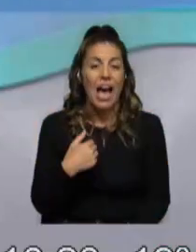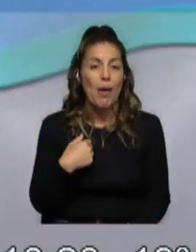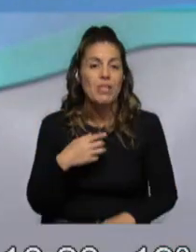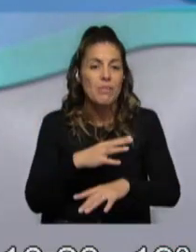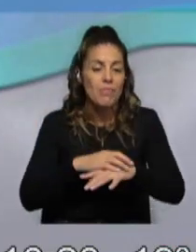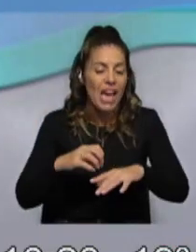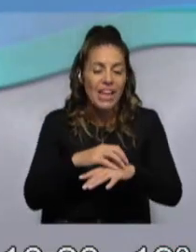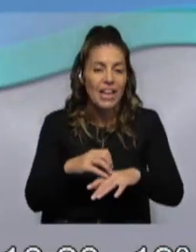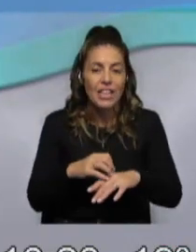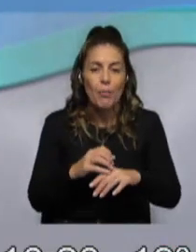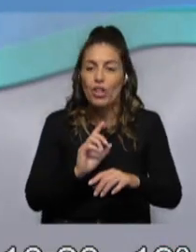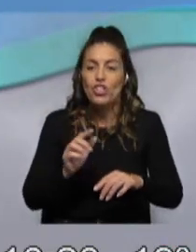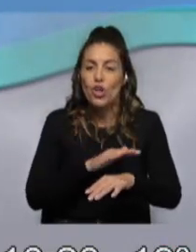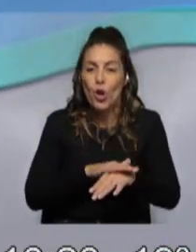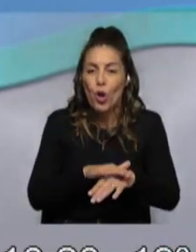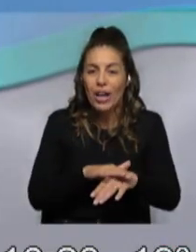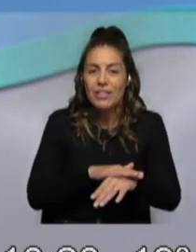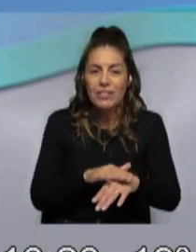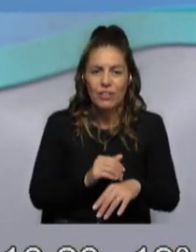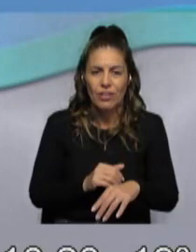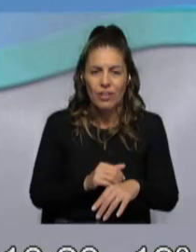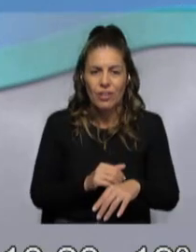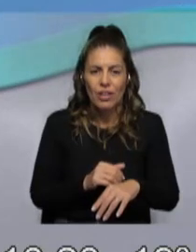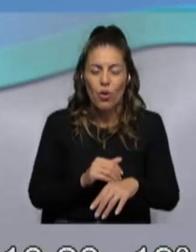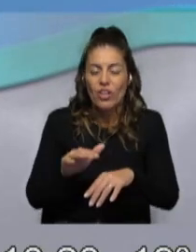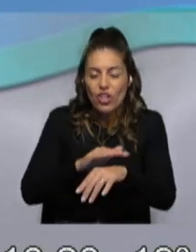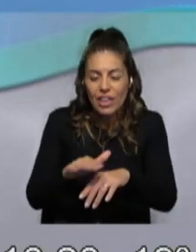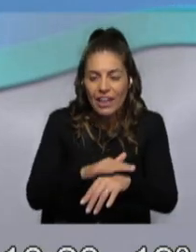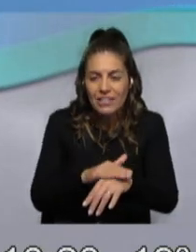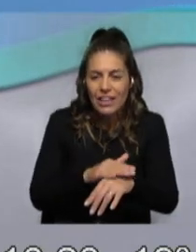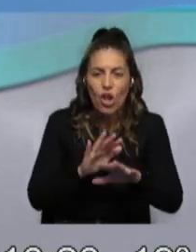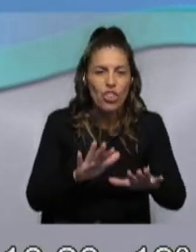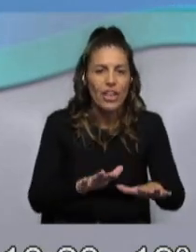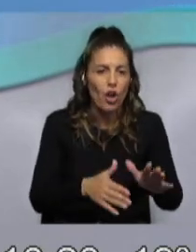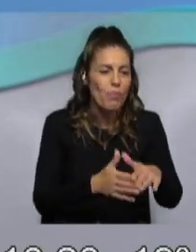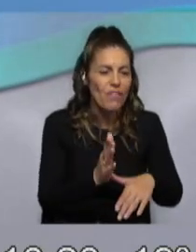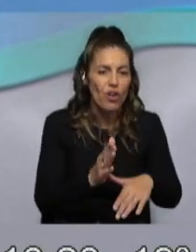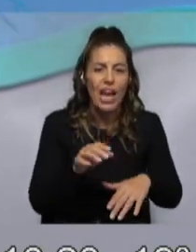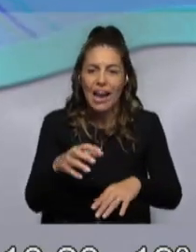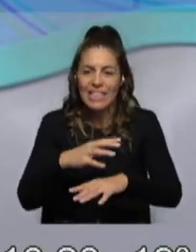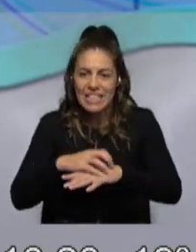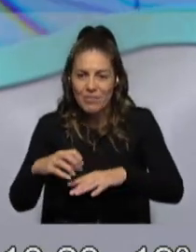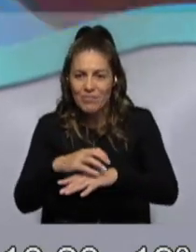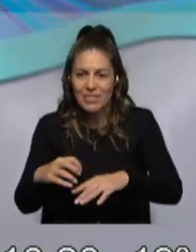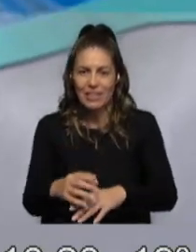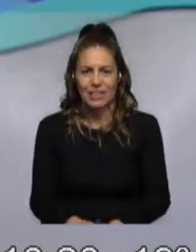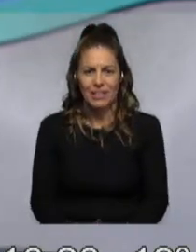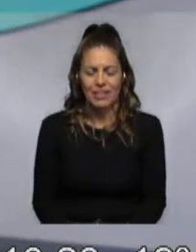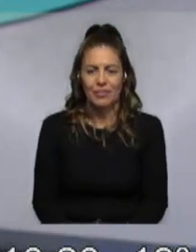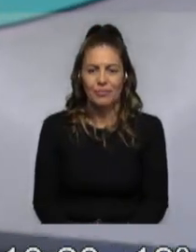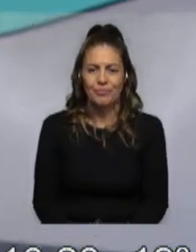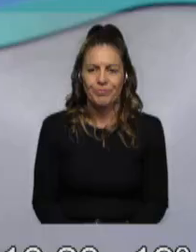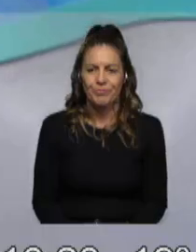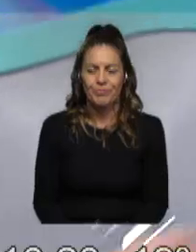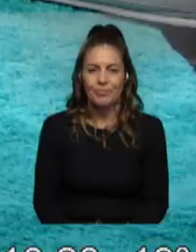ejemplo. Cuando dejo, me voy... Vamos a poner una música en este momento porque, sí, porque se abre el consultorio. Ah,